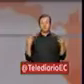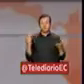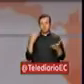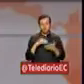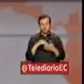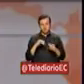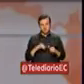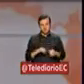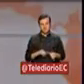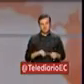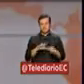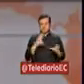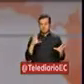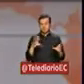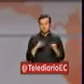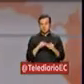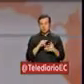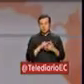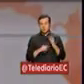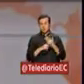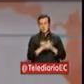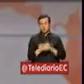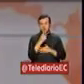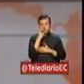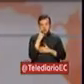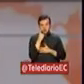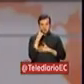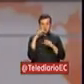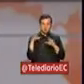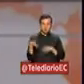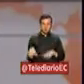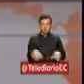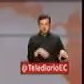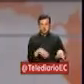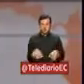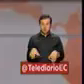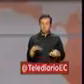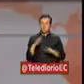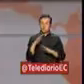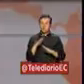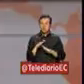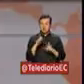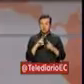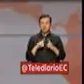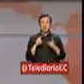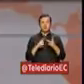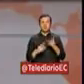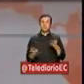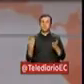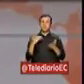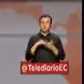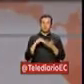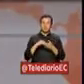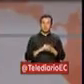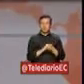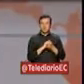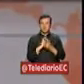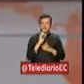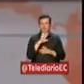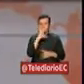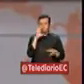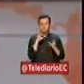restauración de la posibilidad de desarrollar actividades en paz, la reconstrucción de su